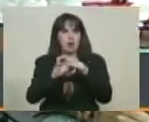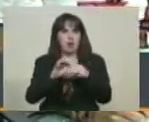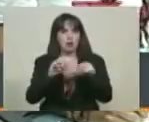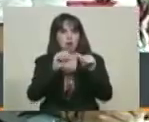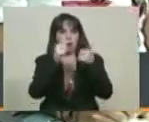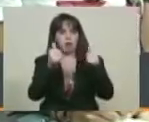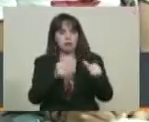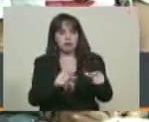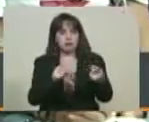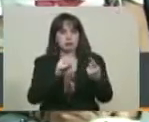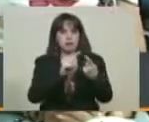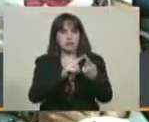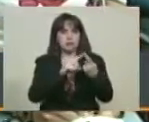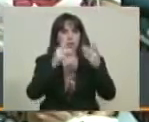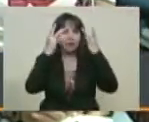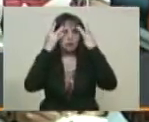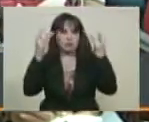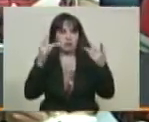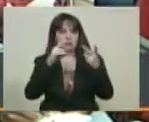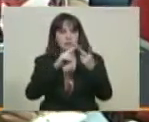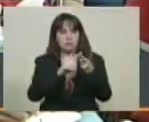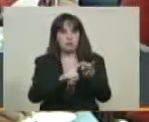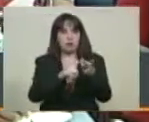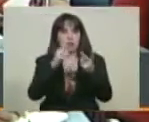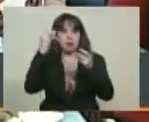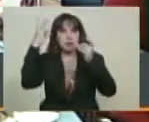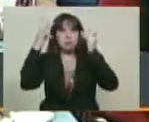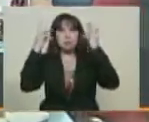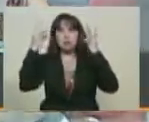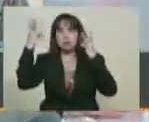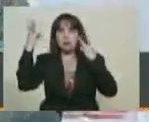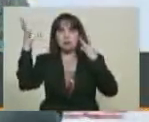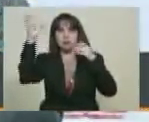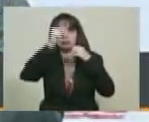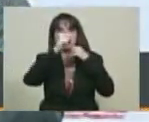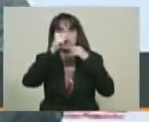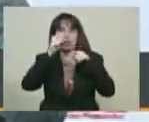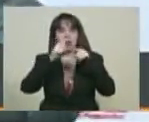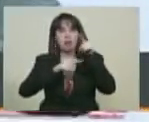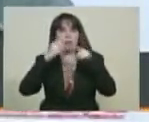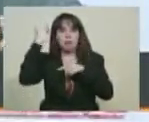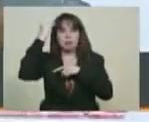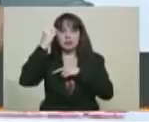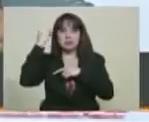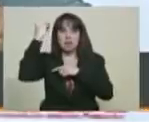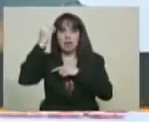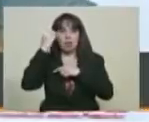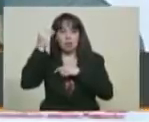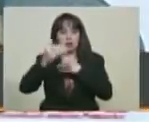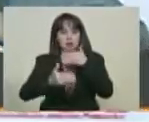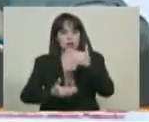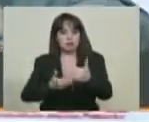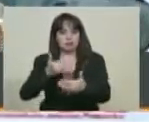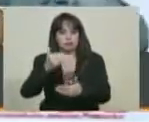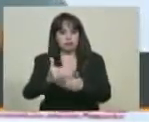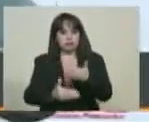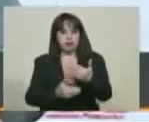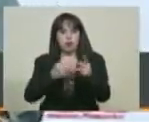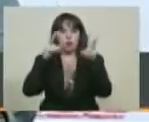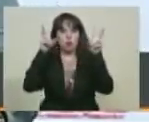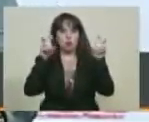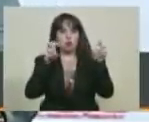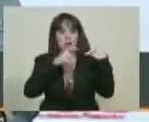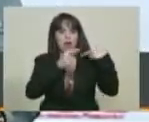artistas, intelectuales, creadores, pensadores, para que vaya surgiendo una nueva